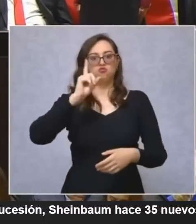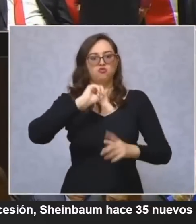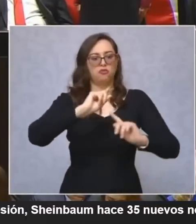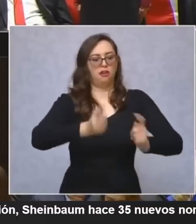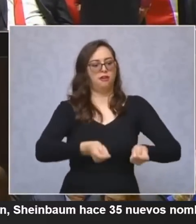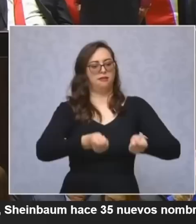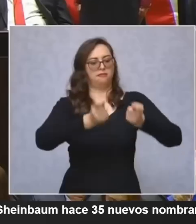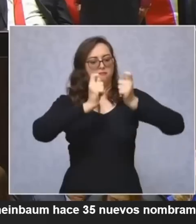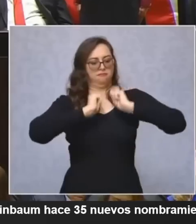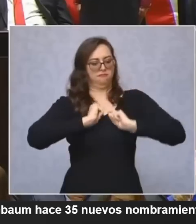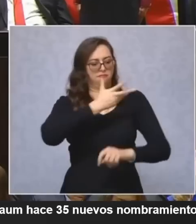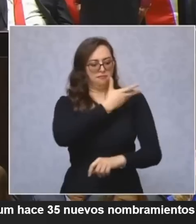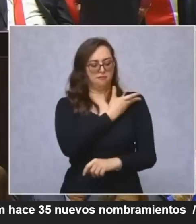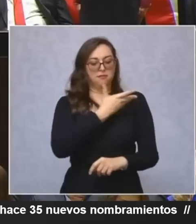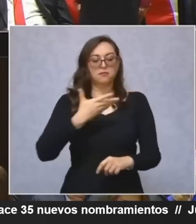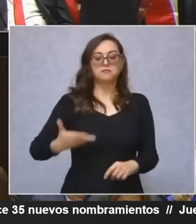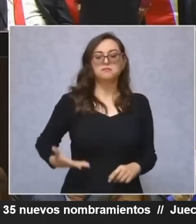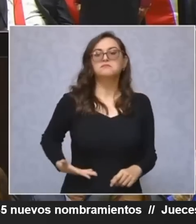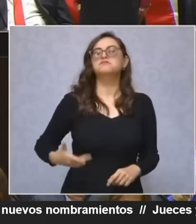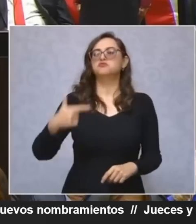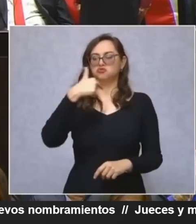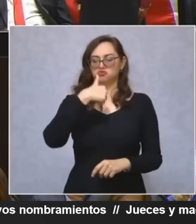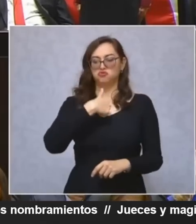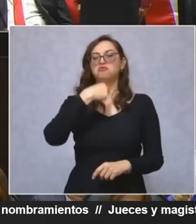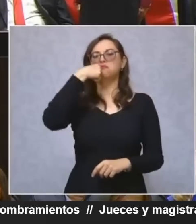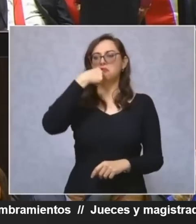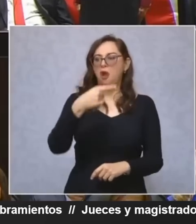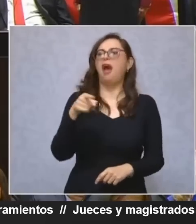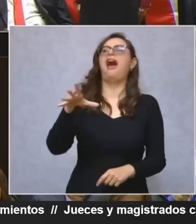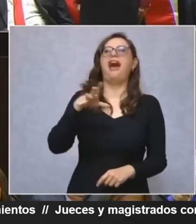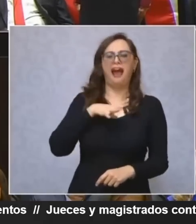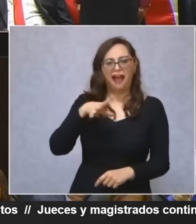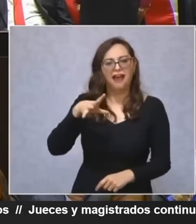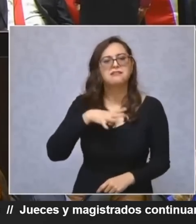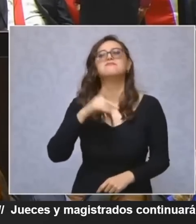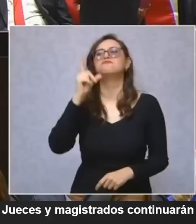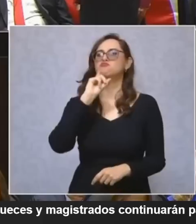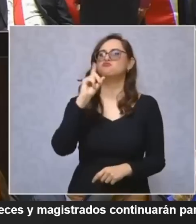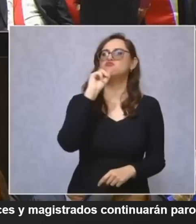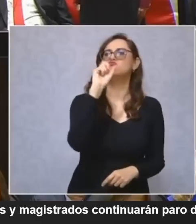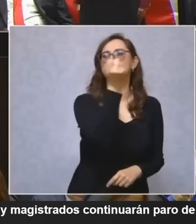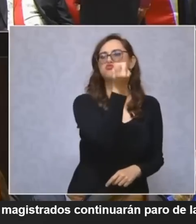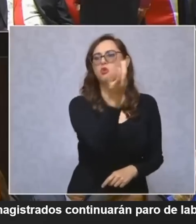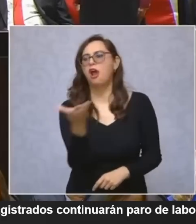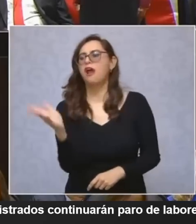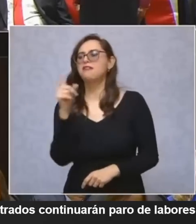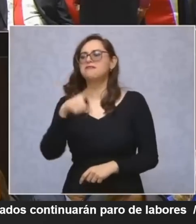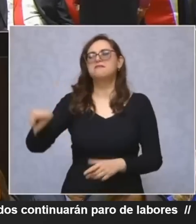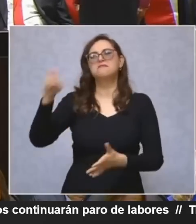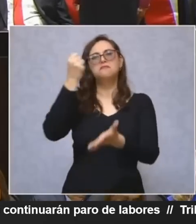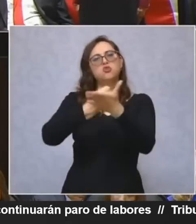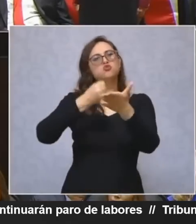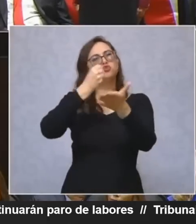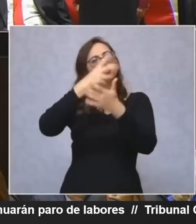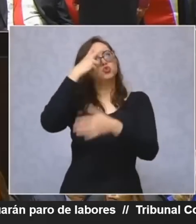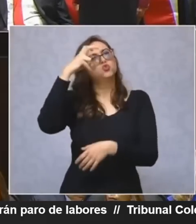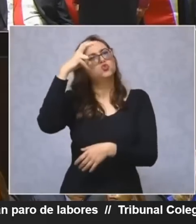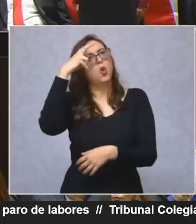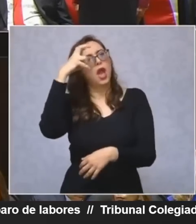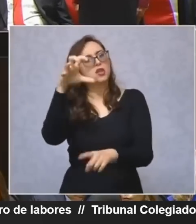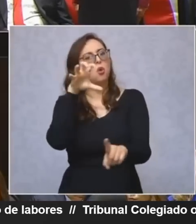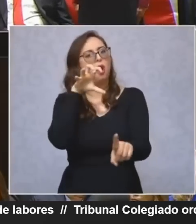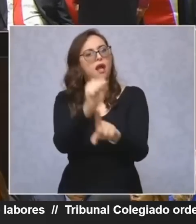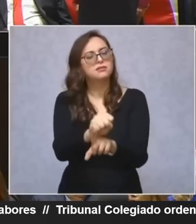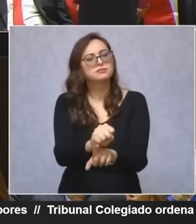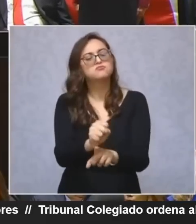y estas palabras hago aparecer, las que lucharon por su sueño y lo lograron,